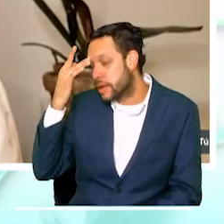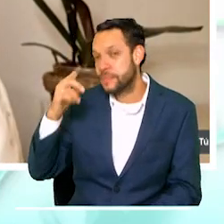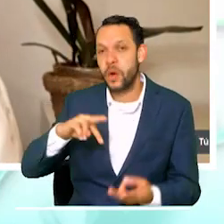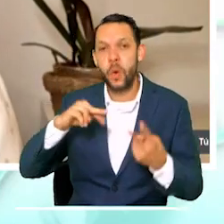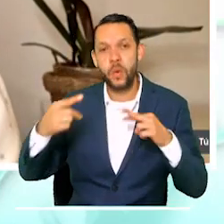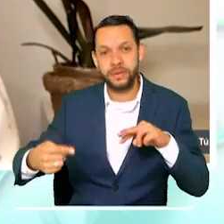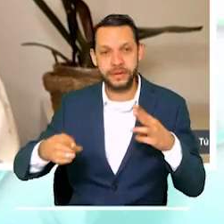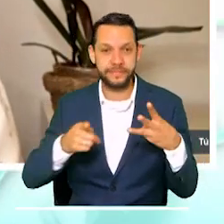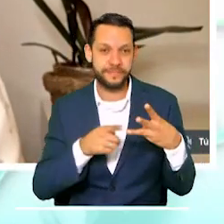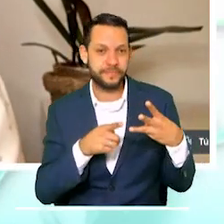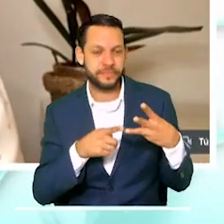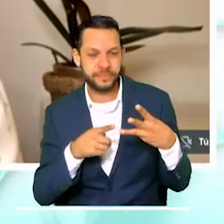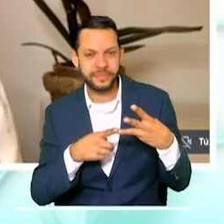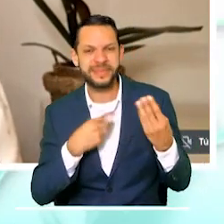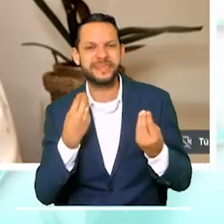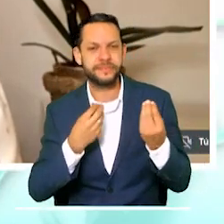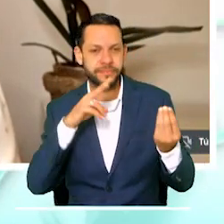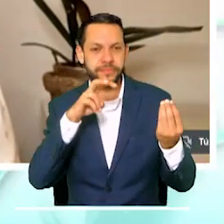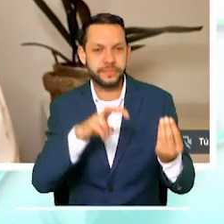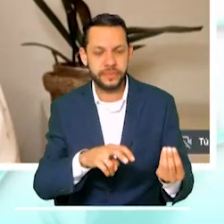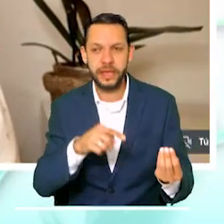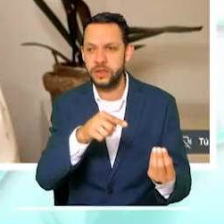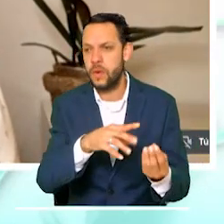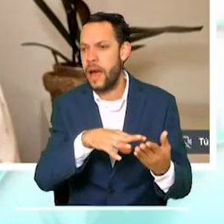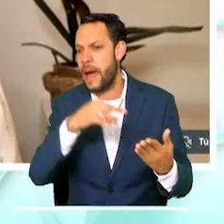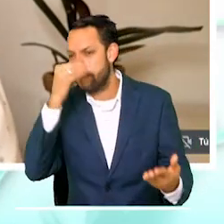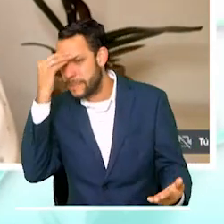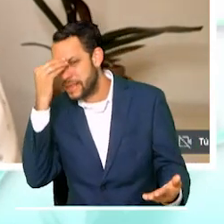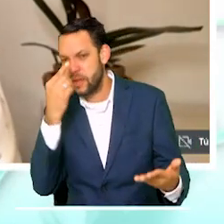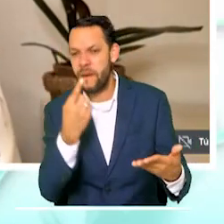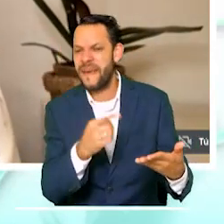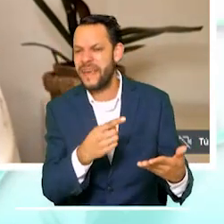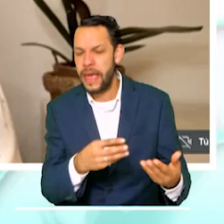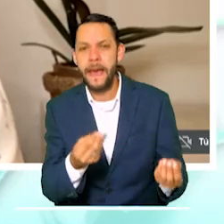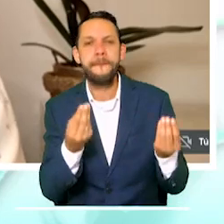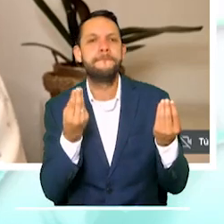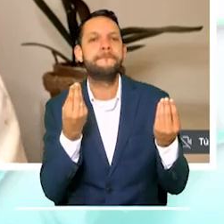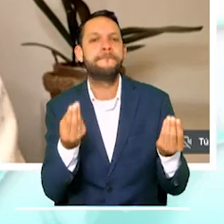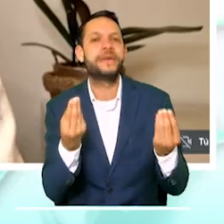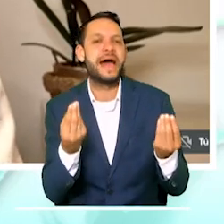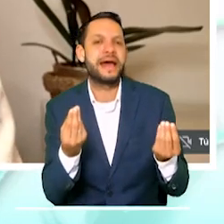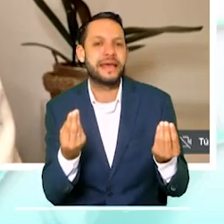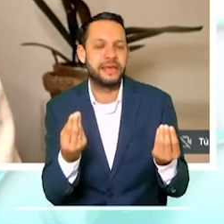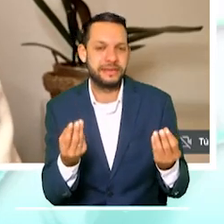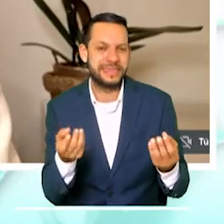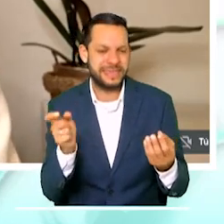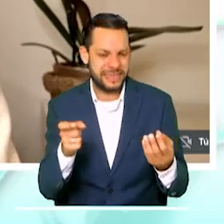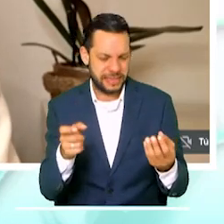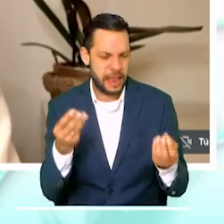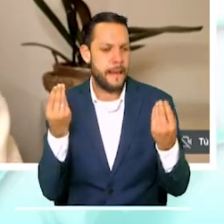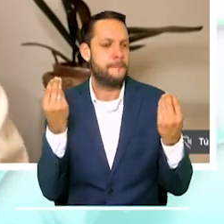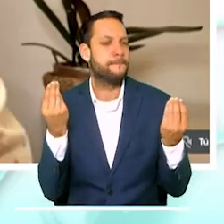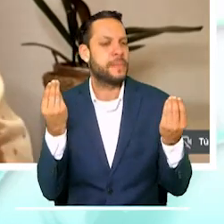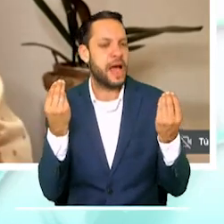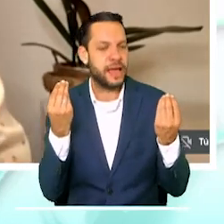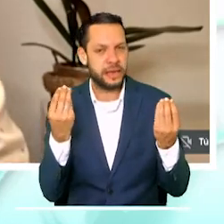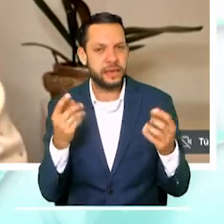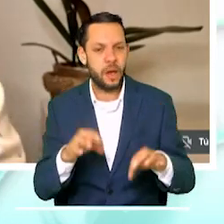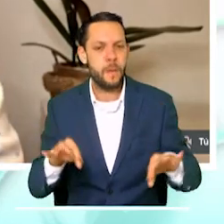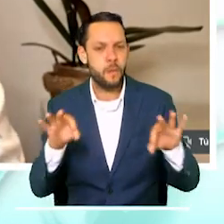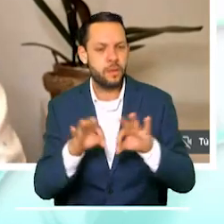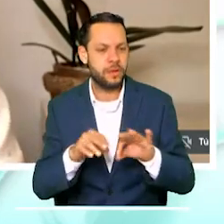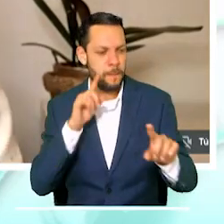son ¿qué puedo aprender de esto? ¿Para qué? ¿Cuál es el propósito por el cual